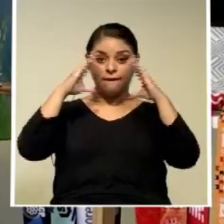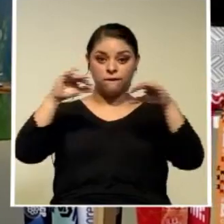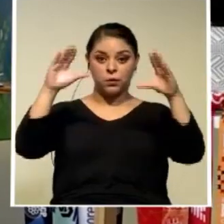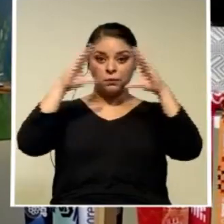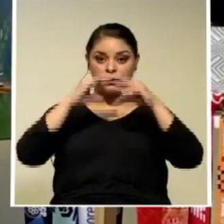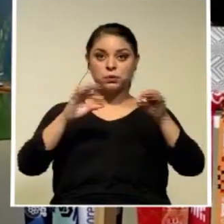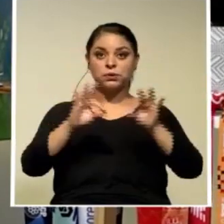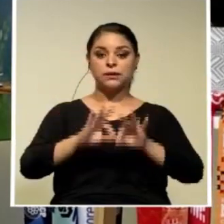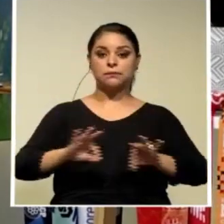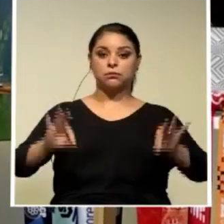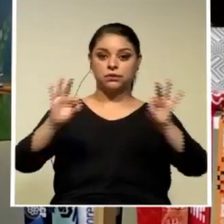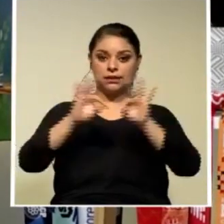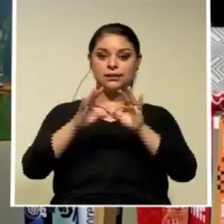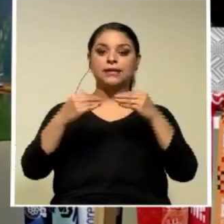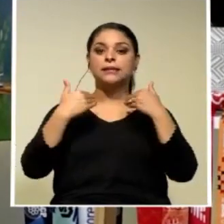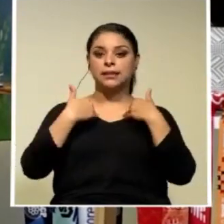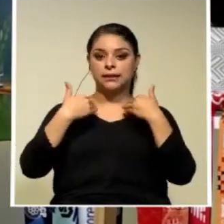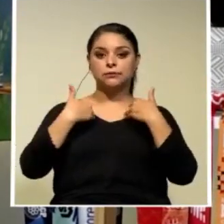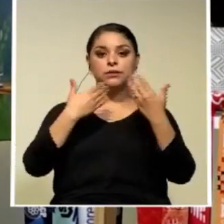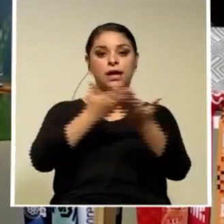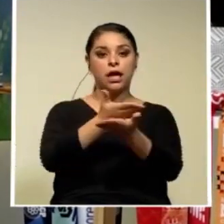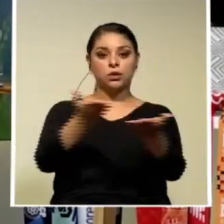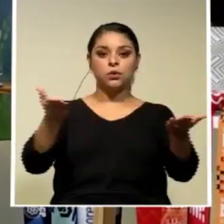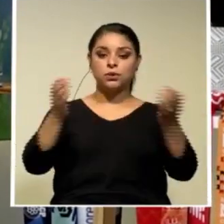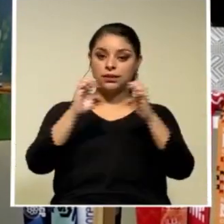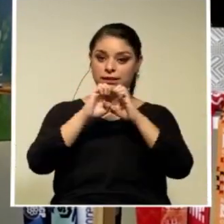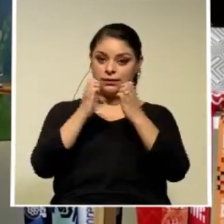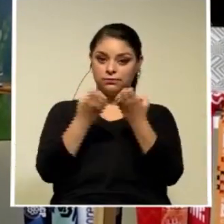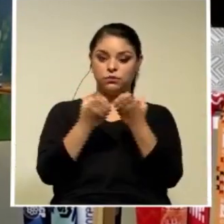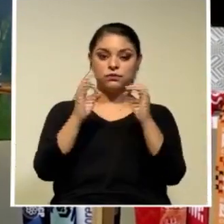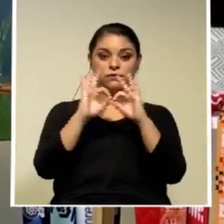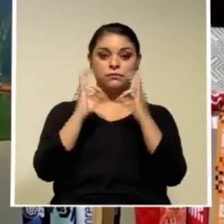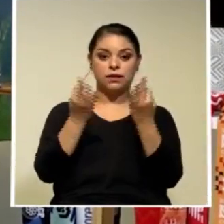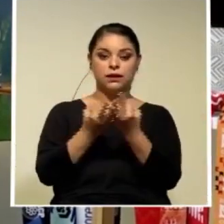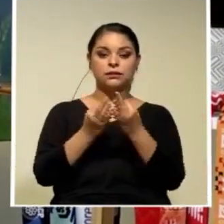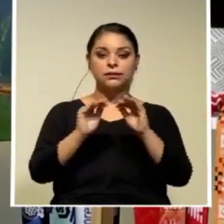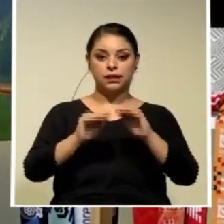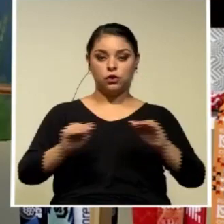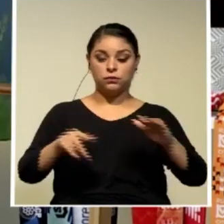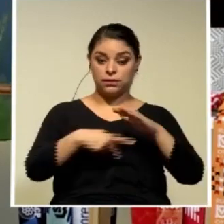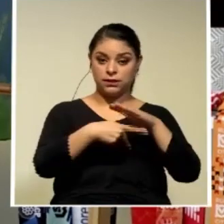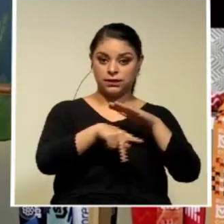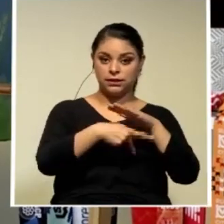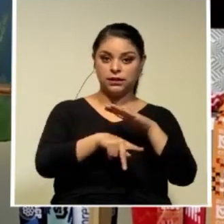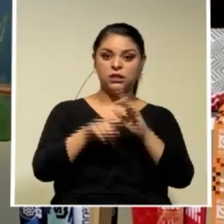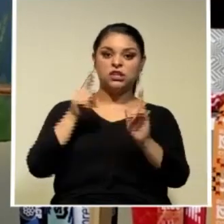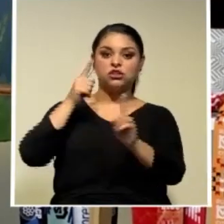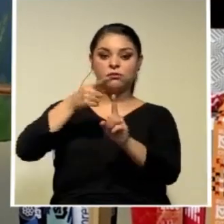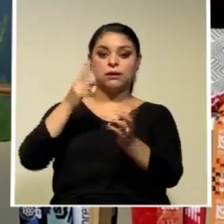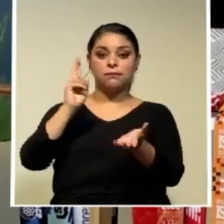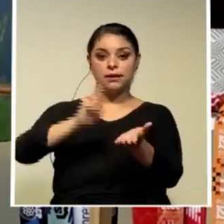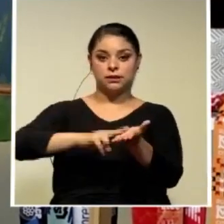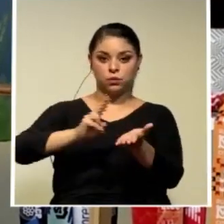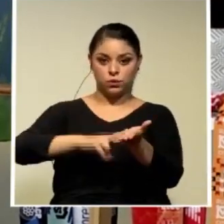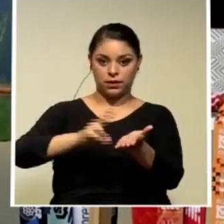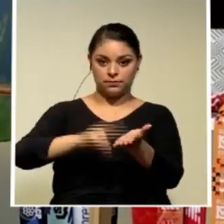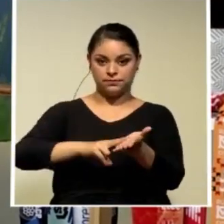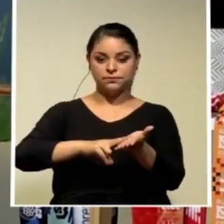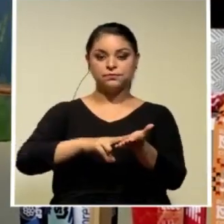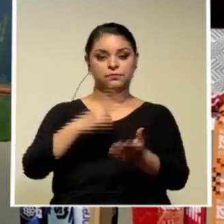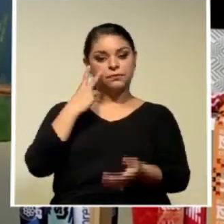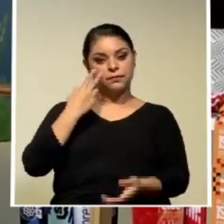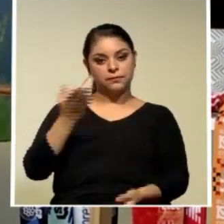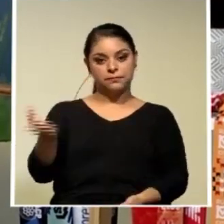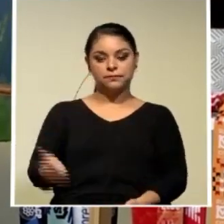importante que les tenemos a todos los equipos familiares de los niños y las niñas de preescolar sobre la matrícula. Entonces vamos a ir a